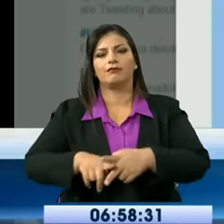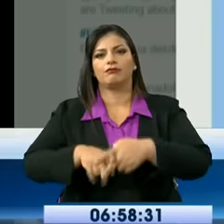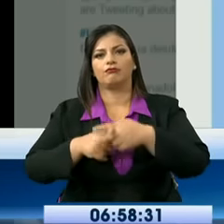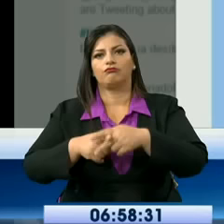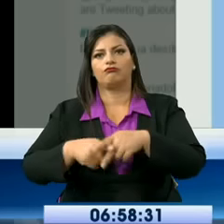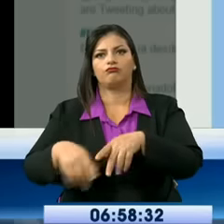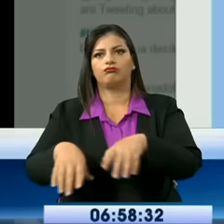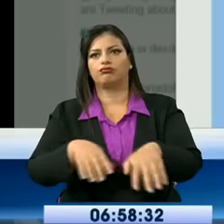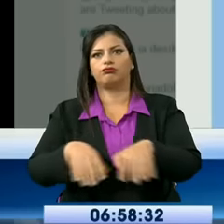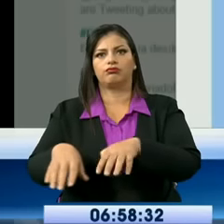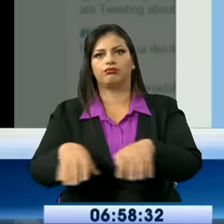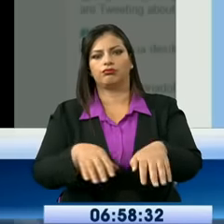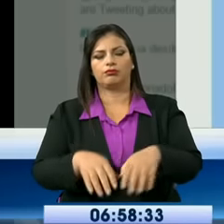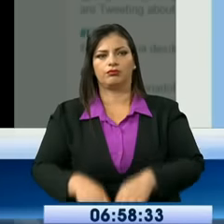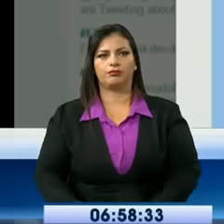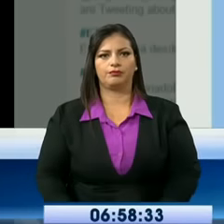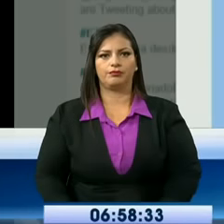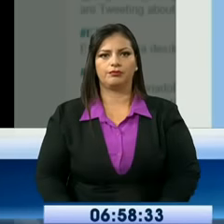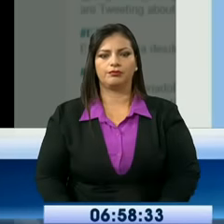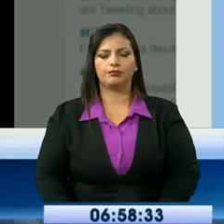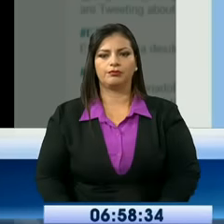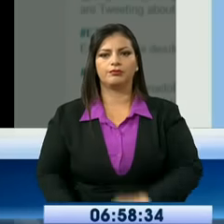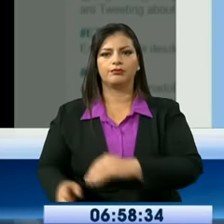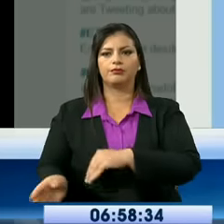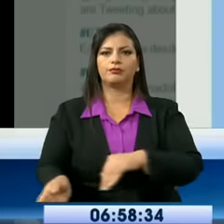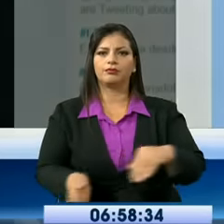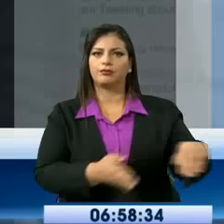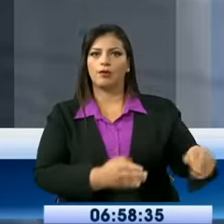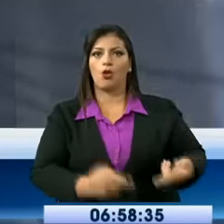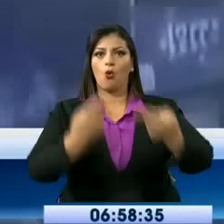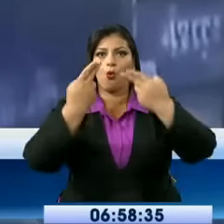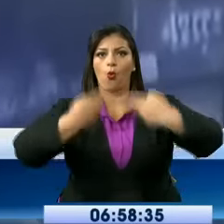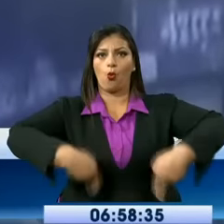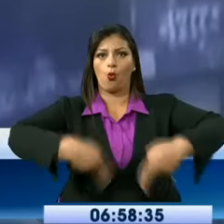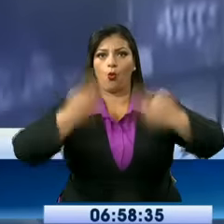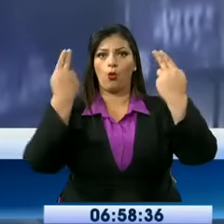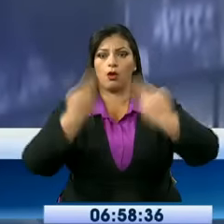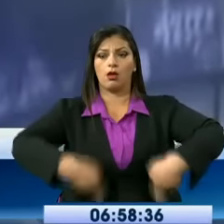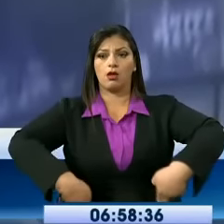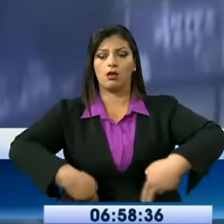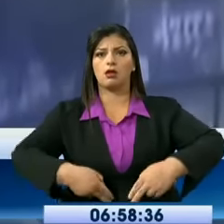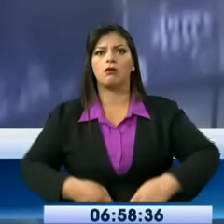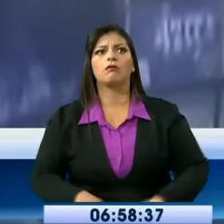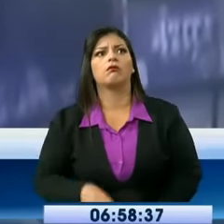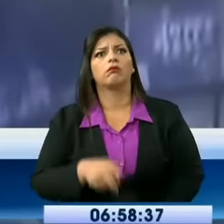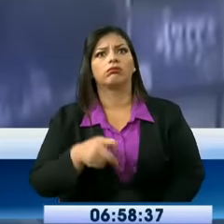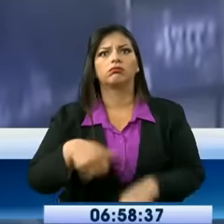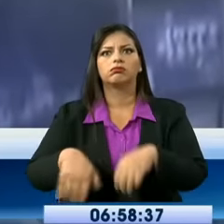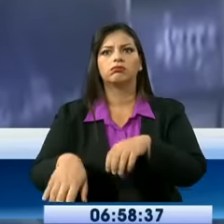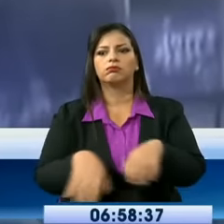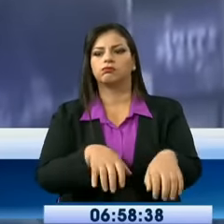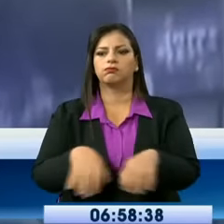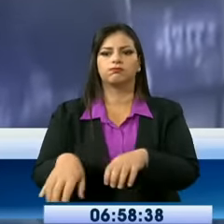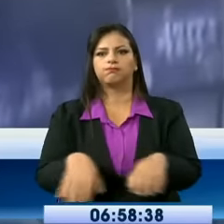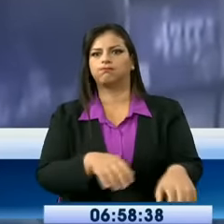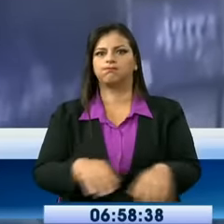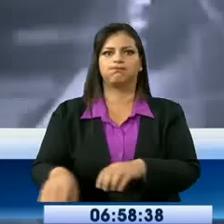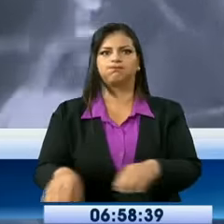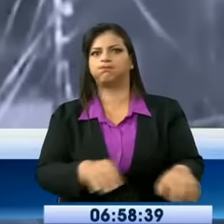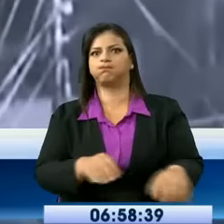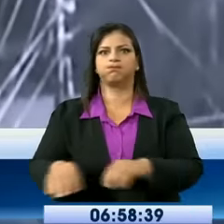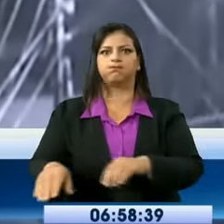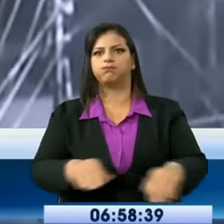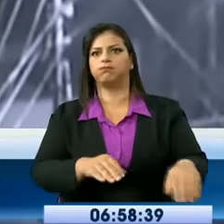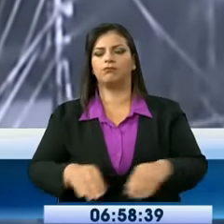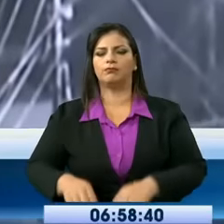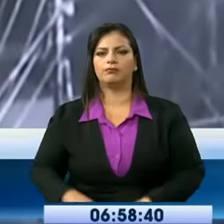¿El de Huaquillas lo tenemos? Pues, sabemos que en Huaquillas, al sur del país, también ha habido un movimiento telúrico. No